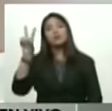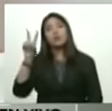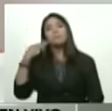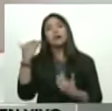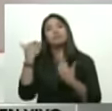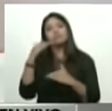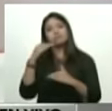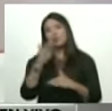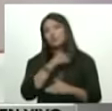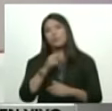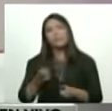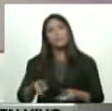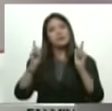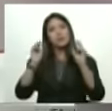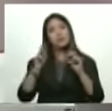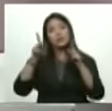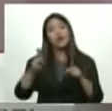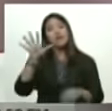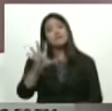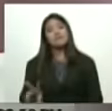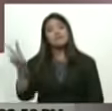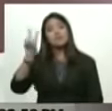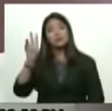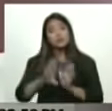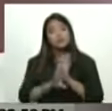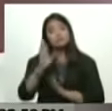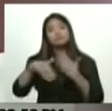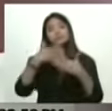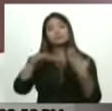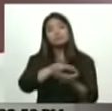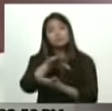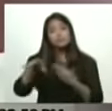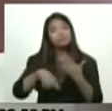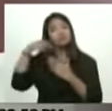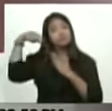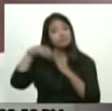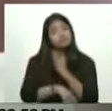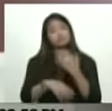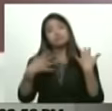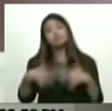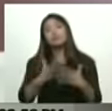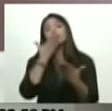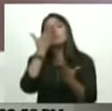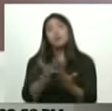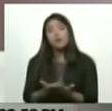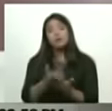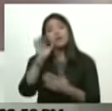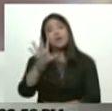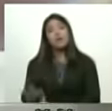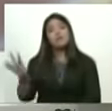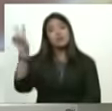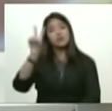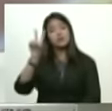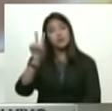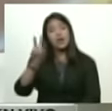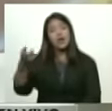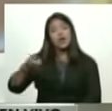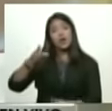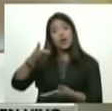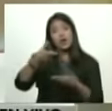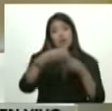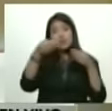la posibilidad de que el país salga adelante en una crisis tan profunda como la que está planteada en Venezuela, donde los ingresos petroleros,